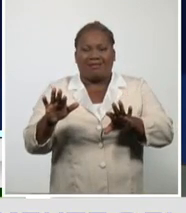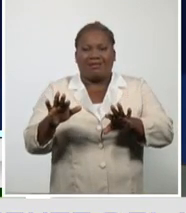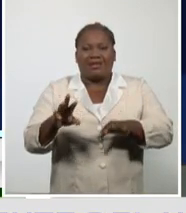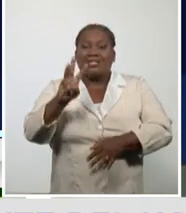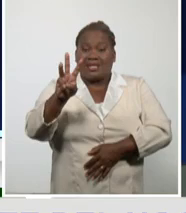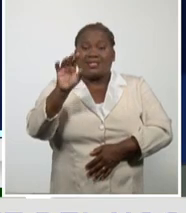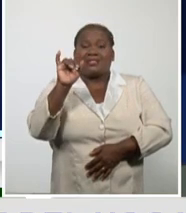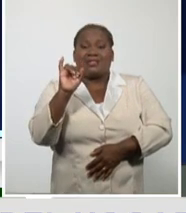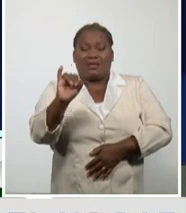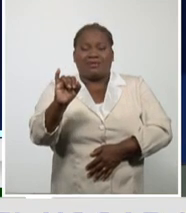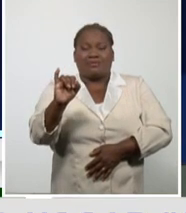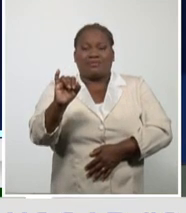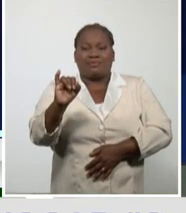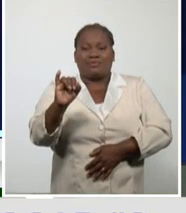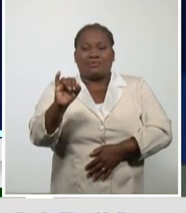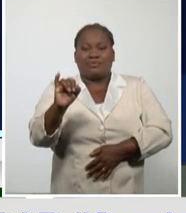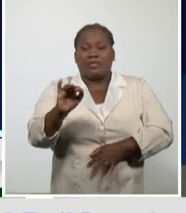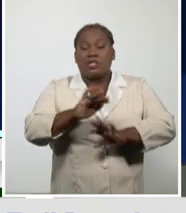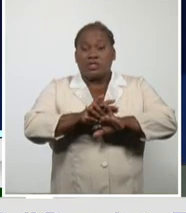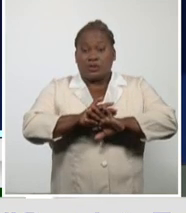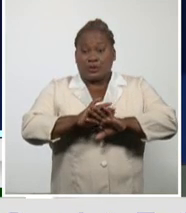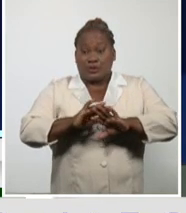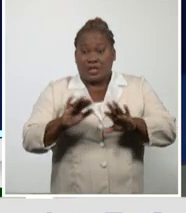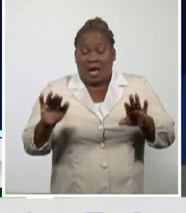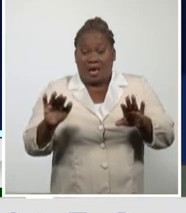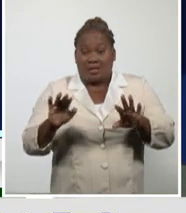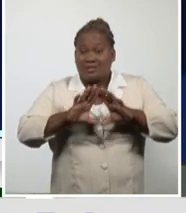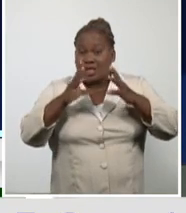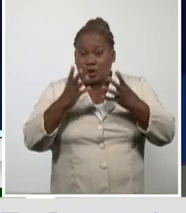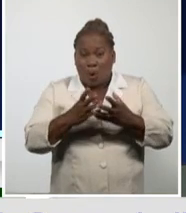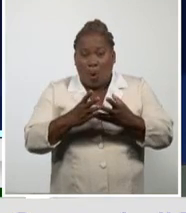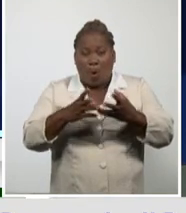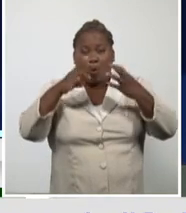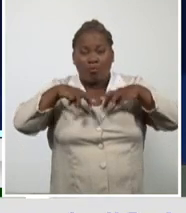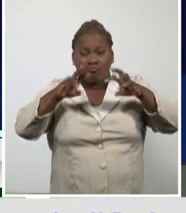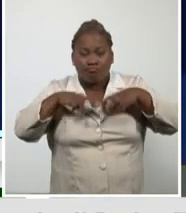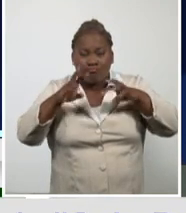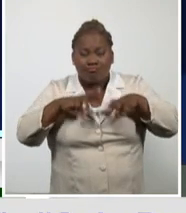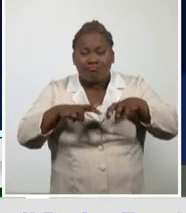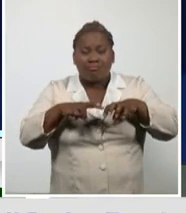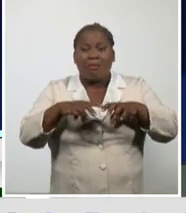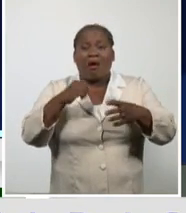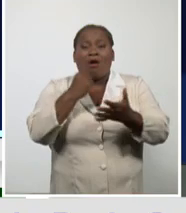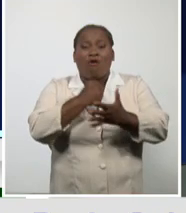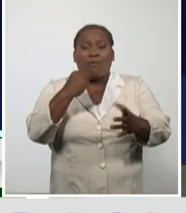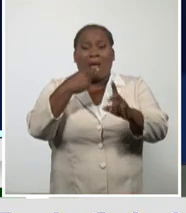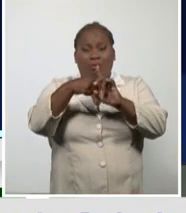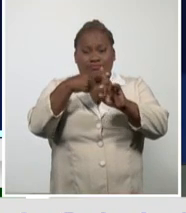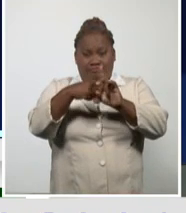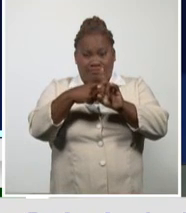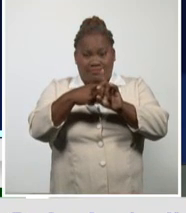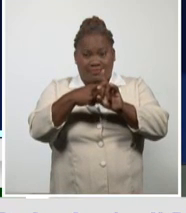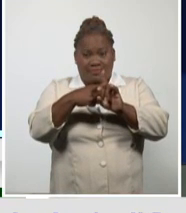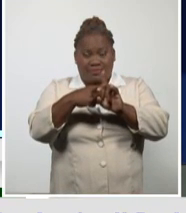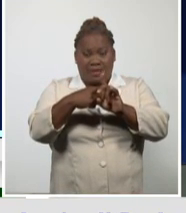36. Ya de todos los casos que hemos estudiado y que hemos confirmado,